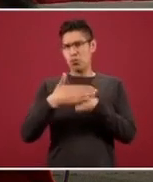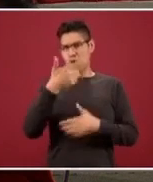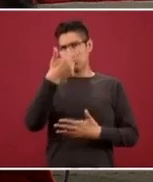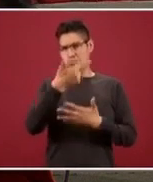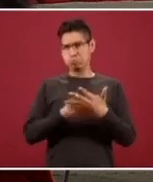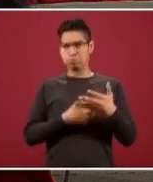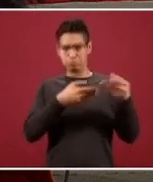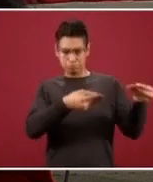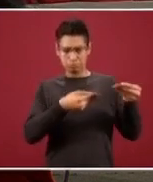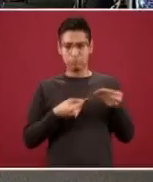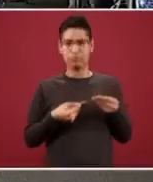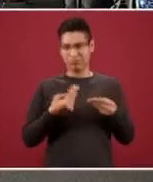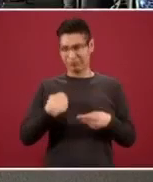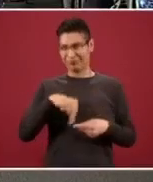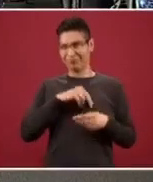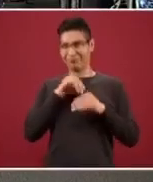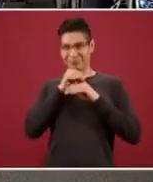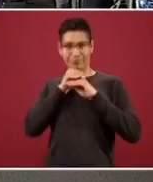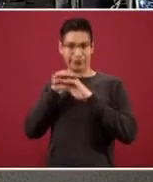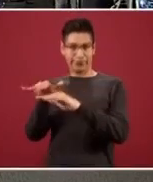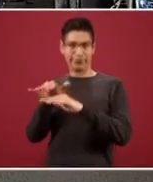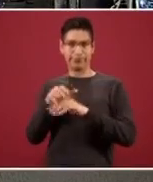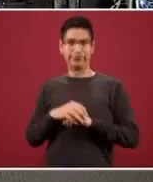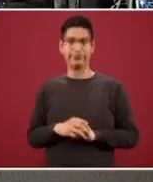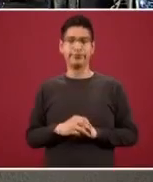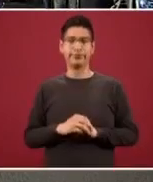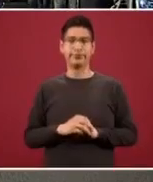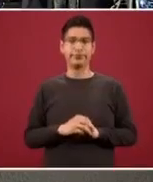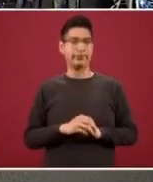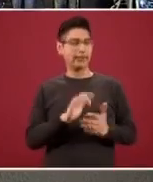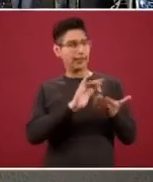la podremos compartir. Gracias.